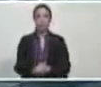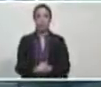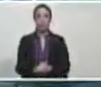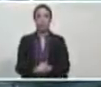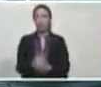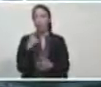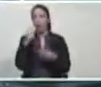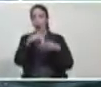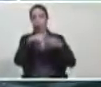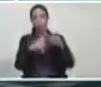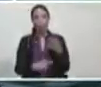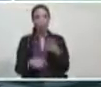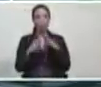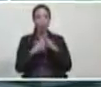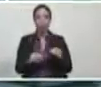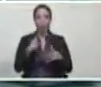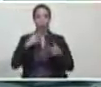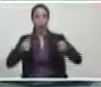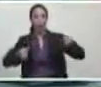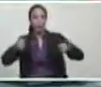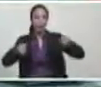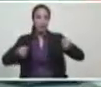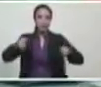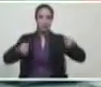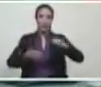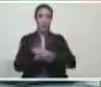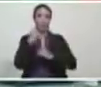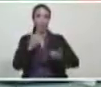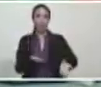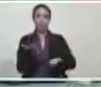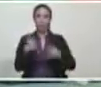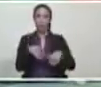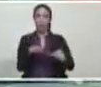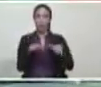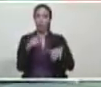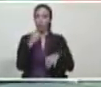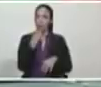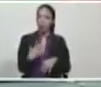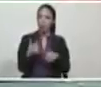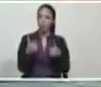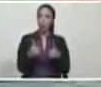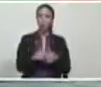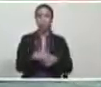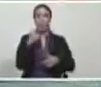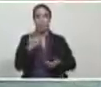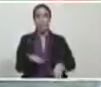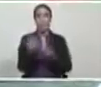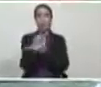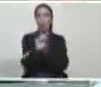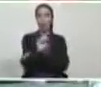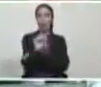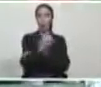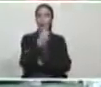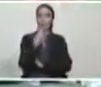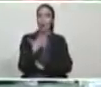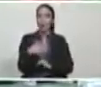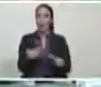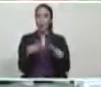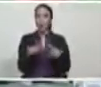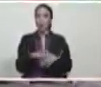que necesitamos, de tractores, bien bello. Mira, aquí tenemos el Cucú, miren,